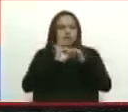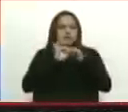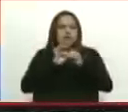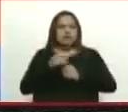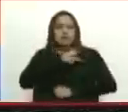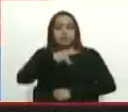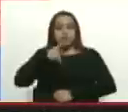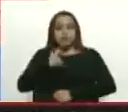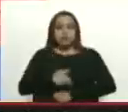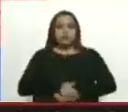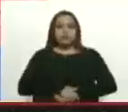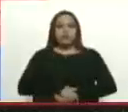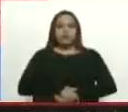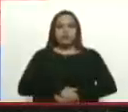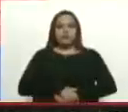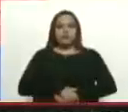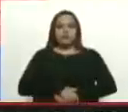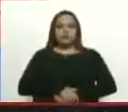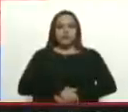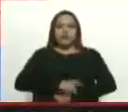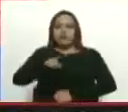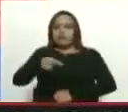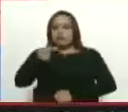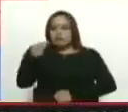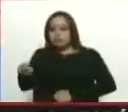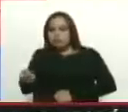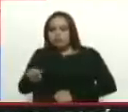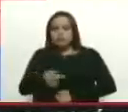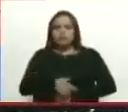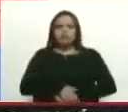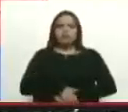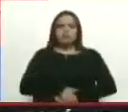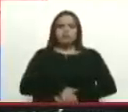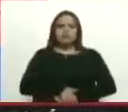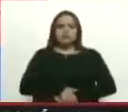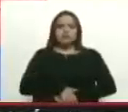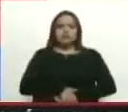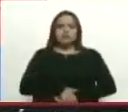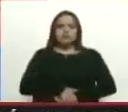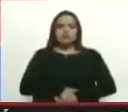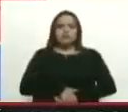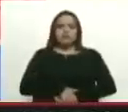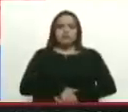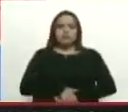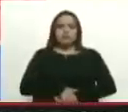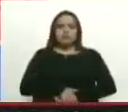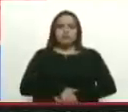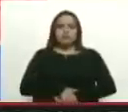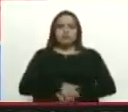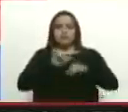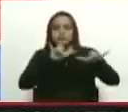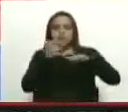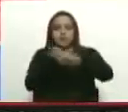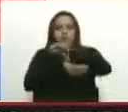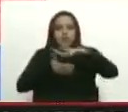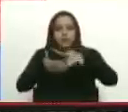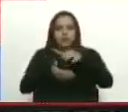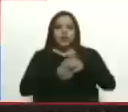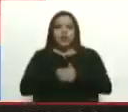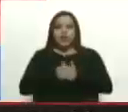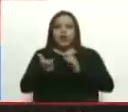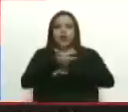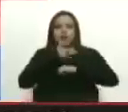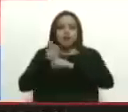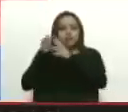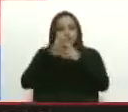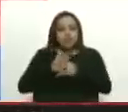nosotros. Luego ocurrió el hecho de que el gobierno de los